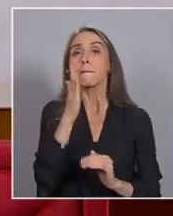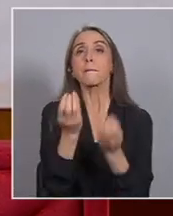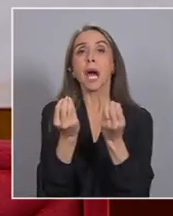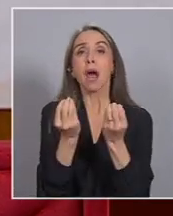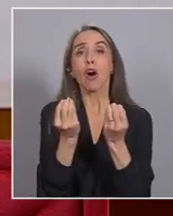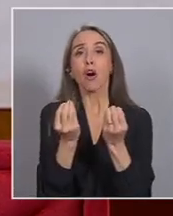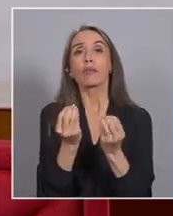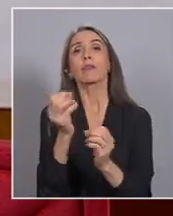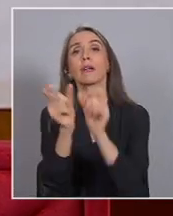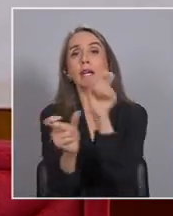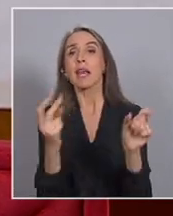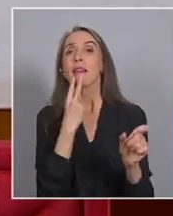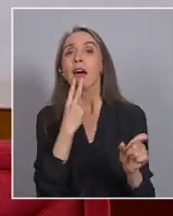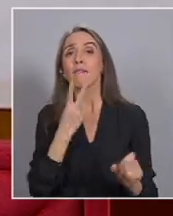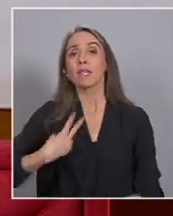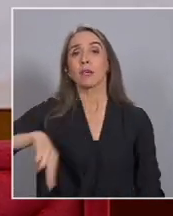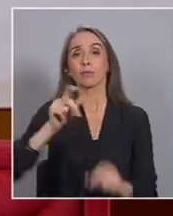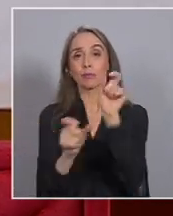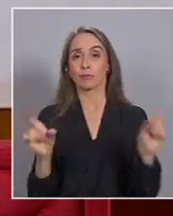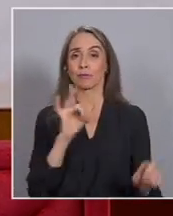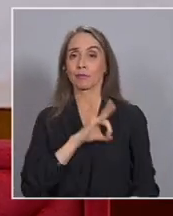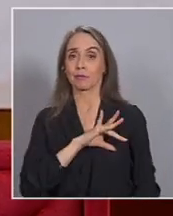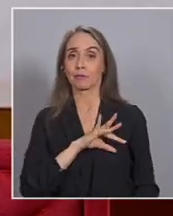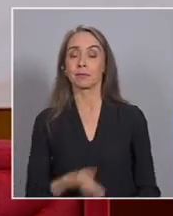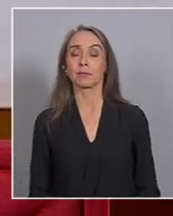nuestros compatriotas.